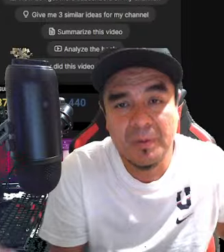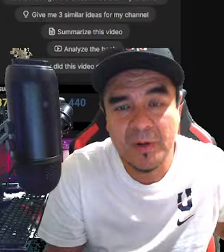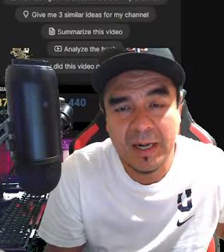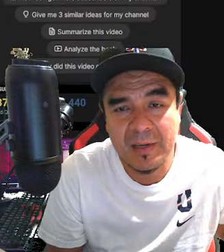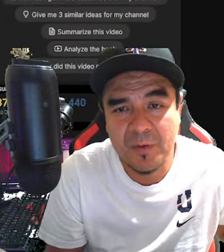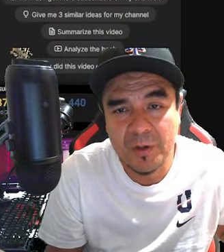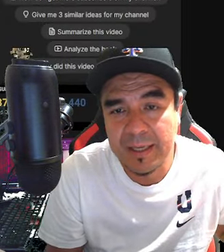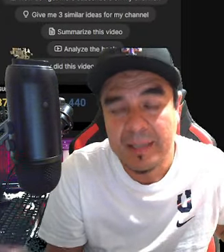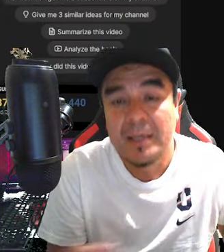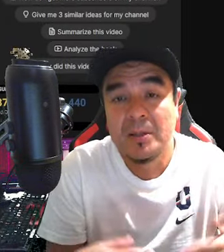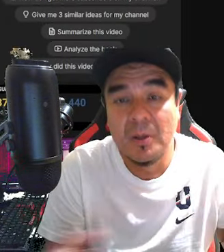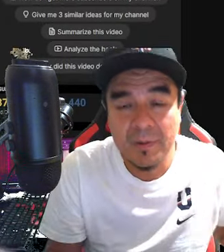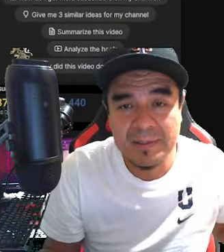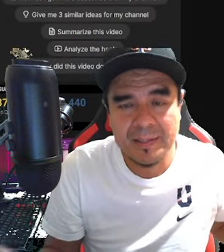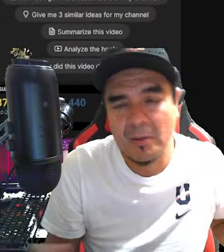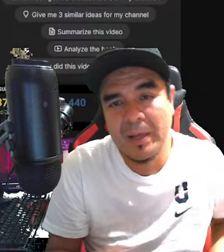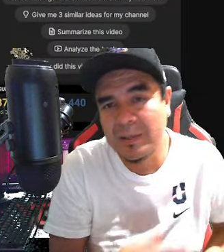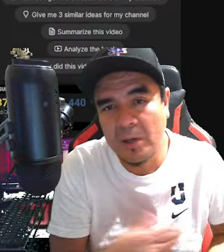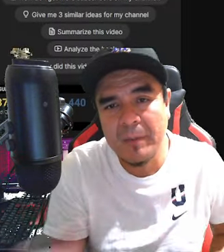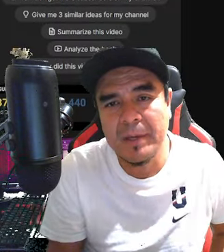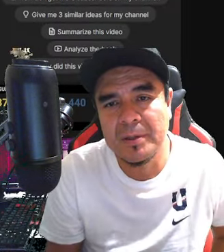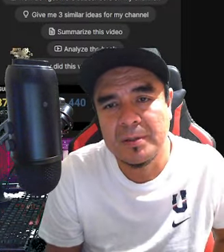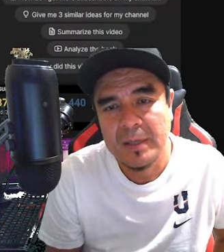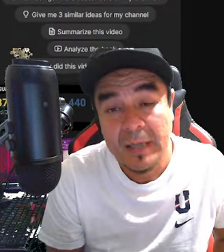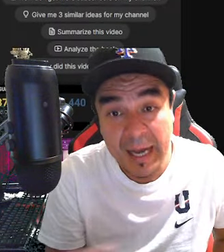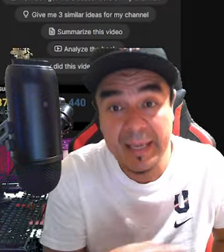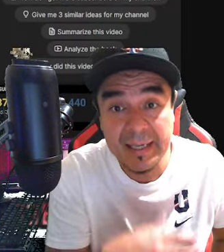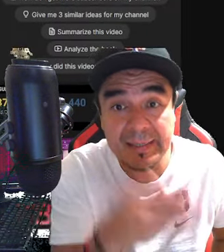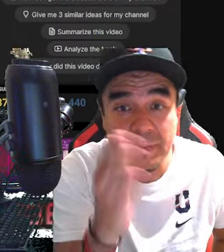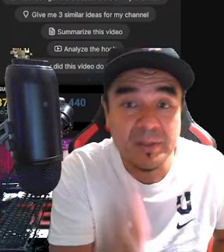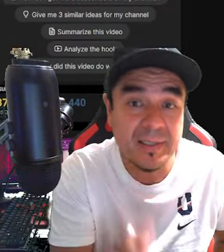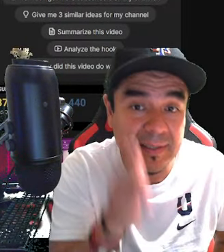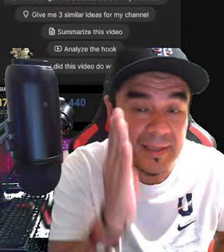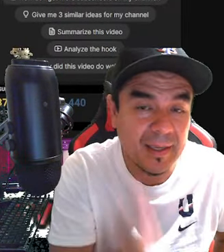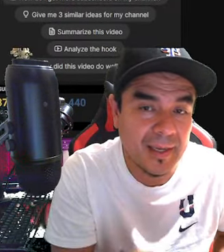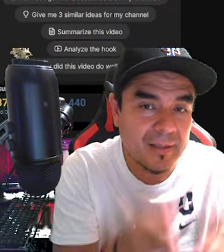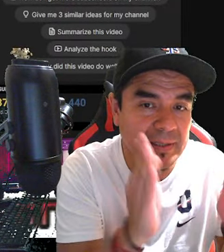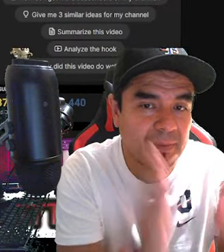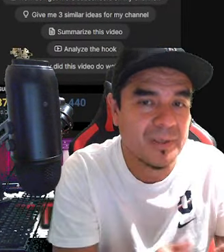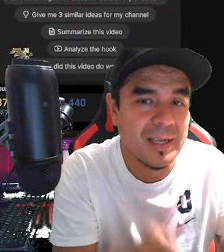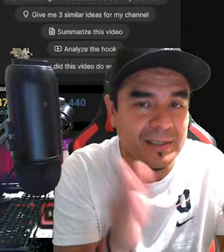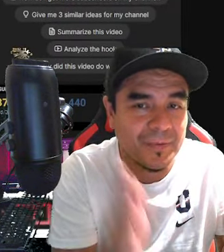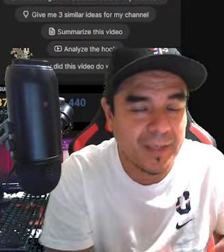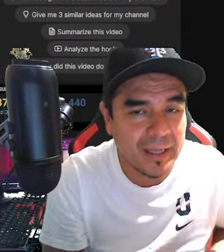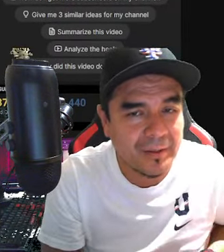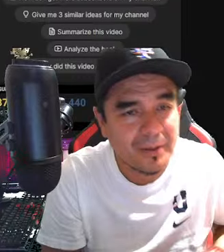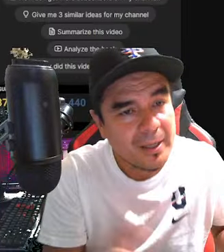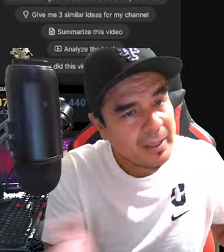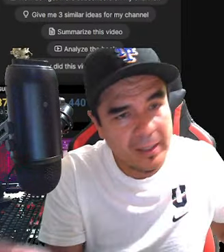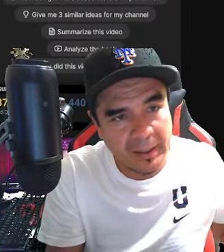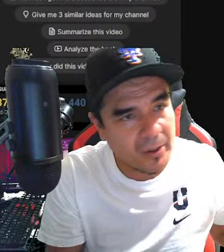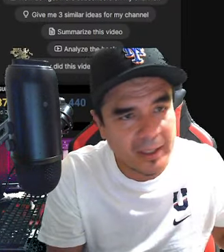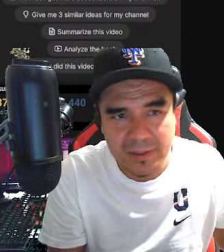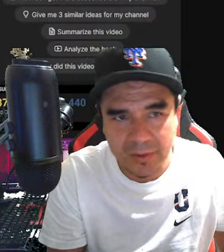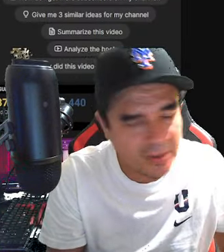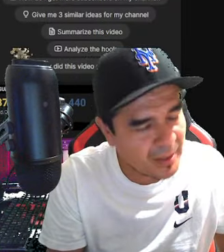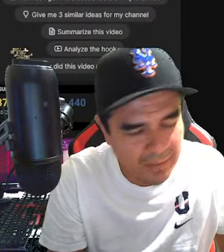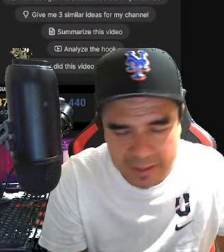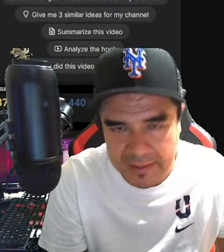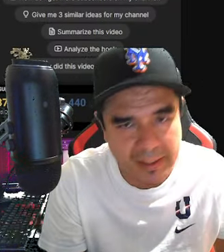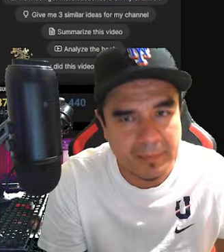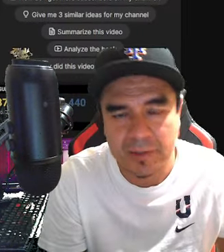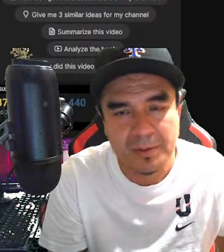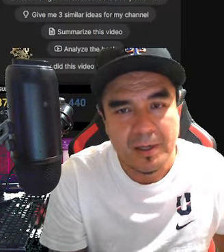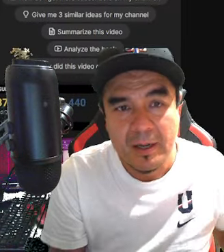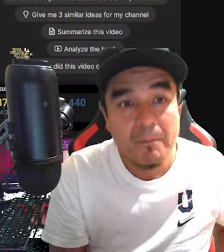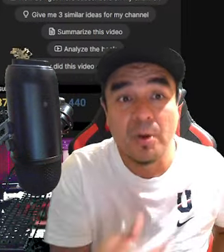si no vivo en California, no me vas a saludar. No, amigos. Ahí ya estamos distinguiendo, estamos clasificando. Y creo que eso no se debe de